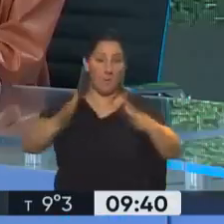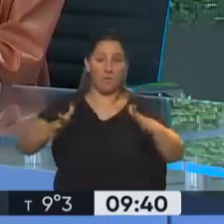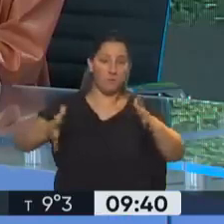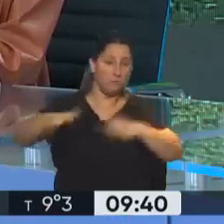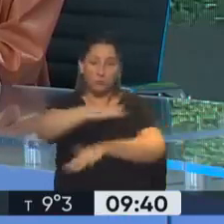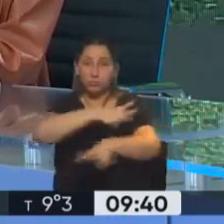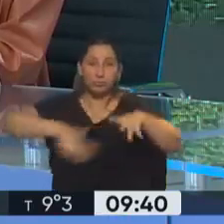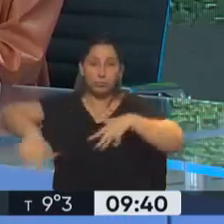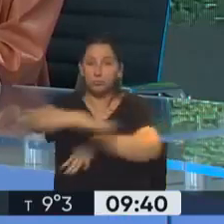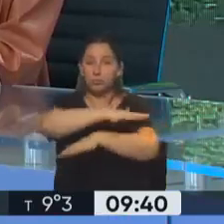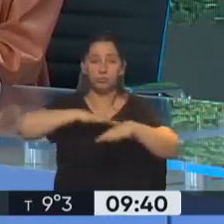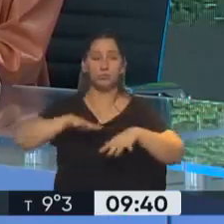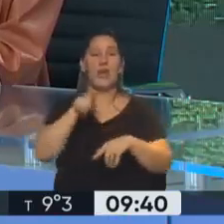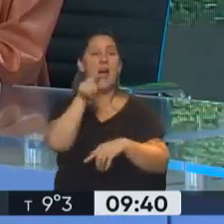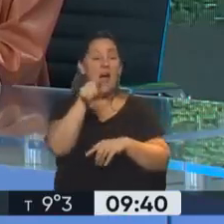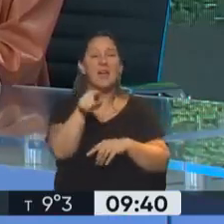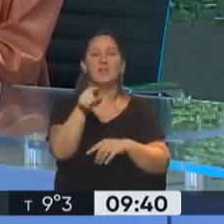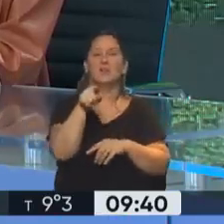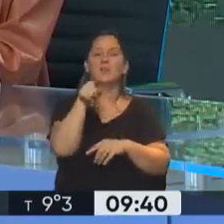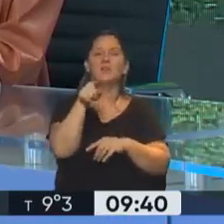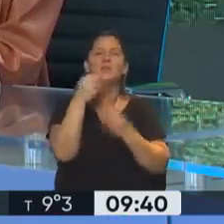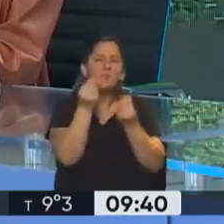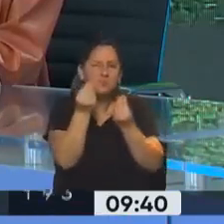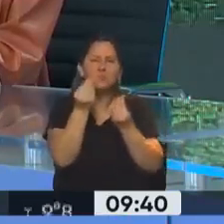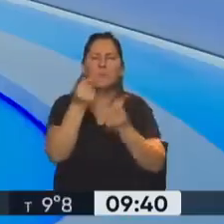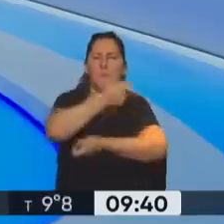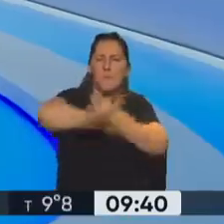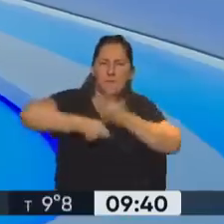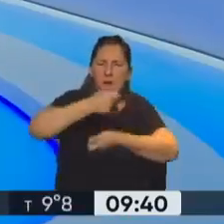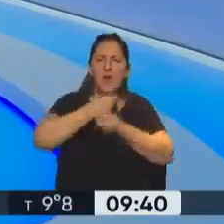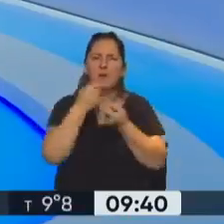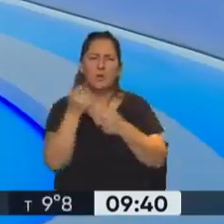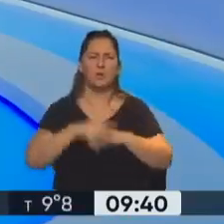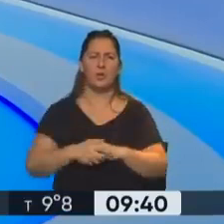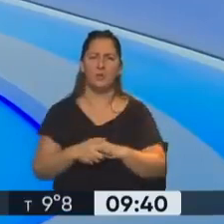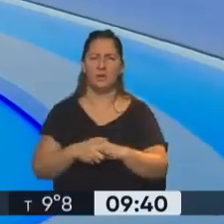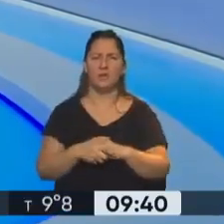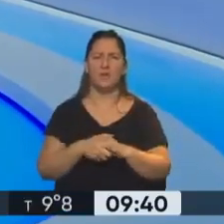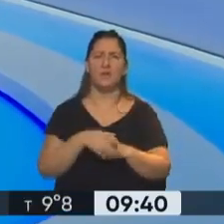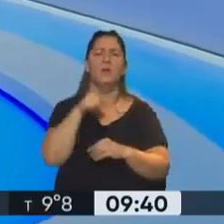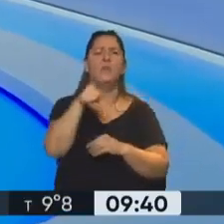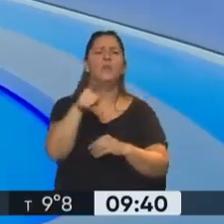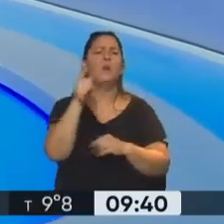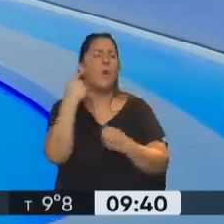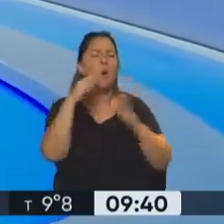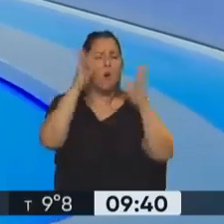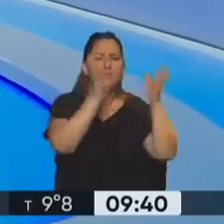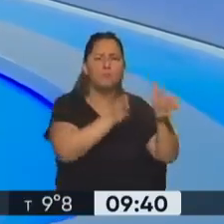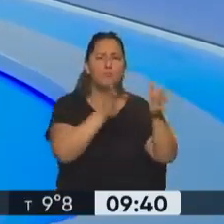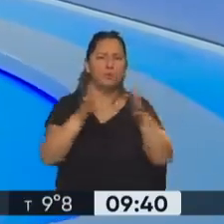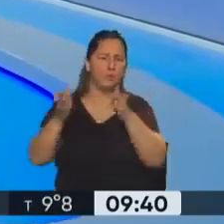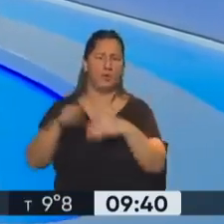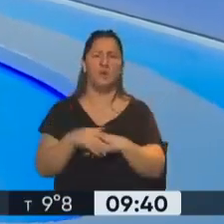vamos a tener la dimensión de cuánto los mercados que es una mirada muy sesgada y segmentada